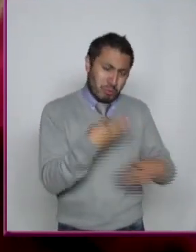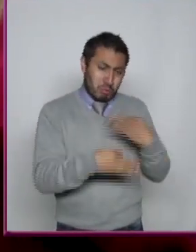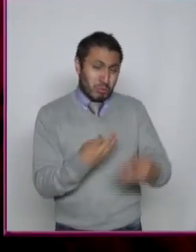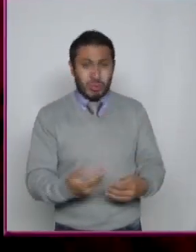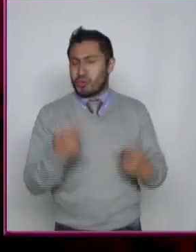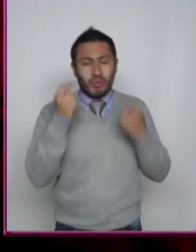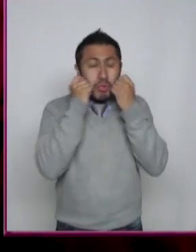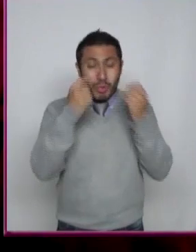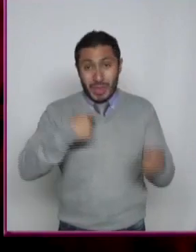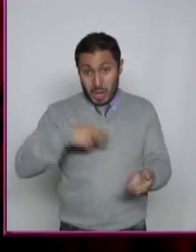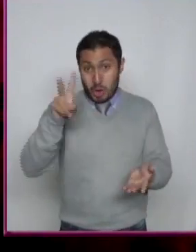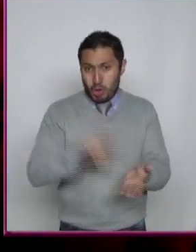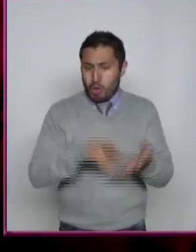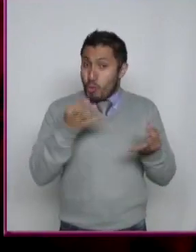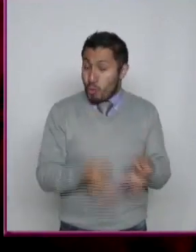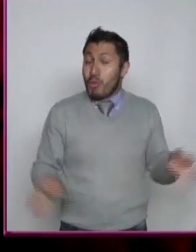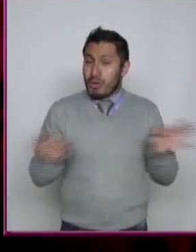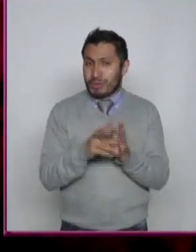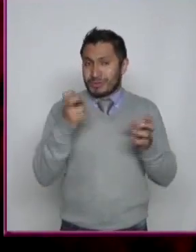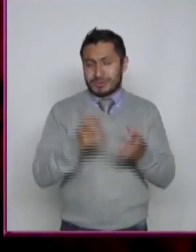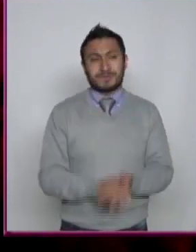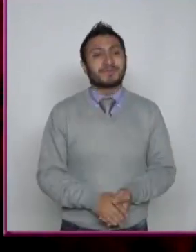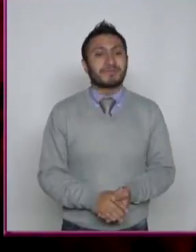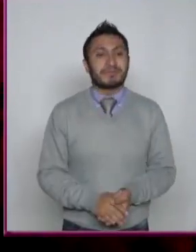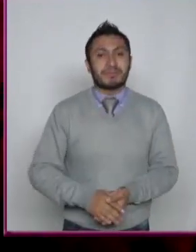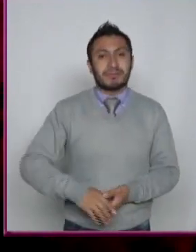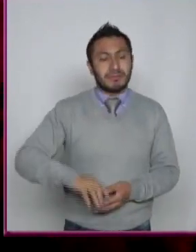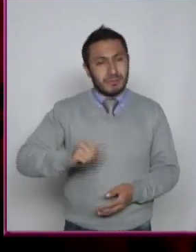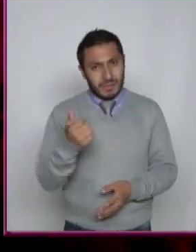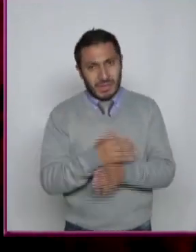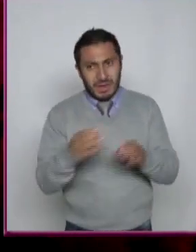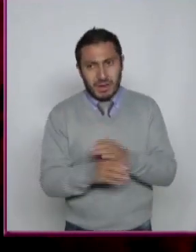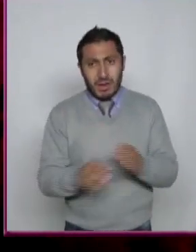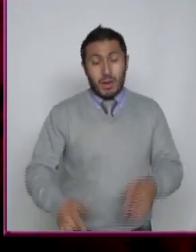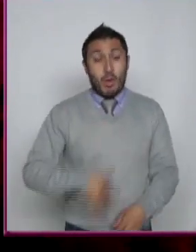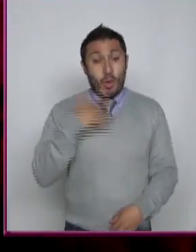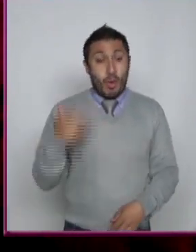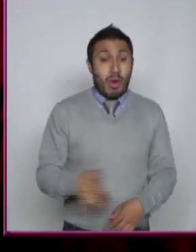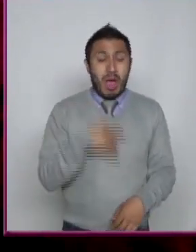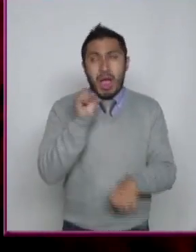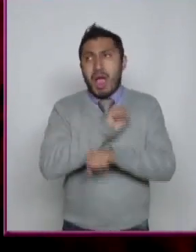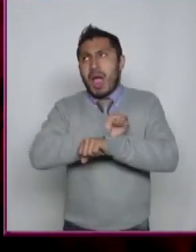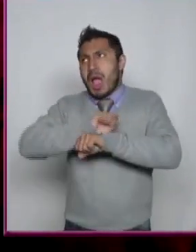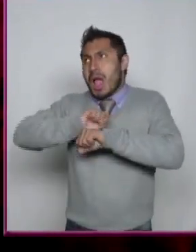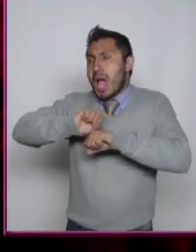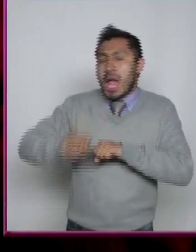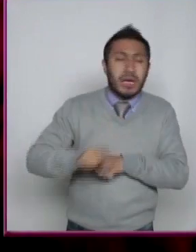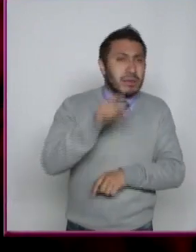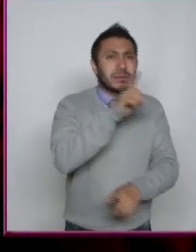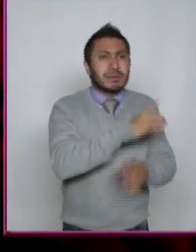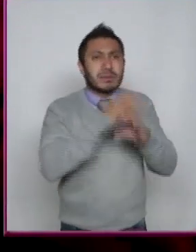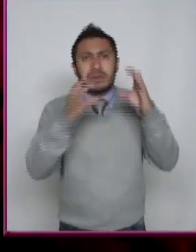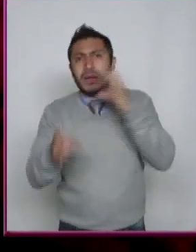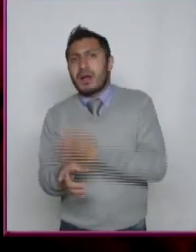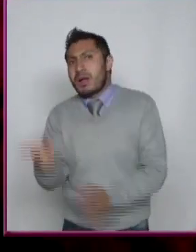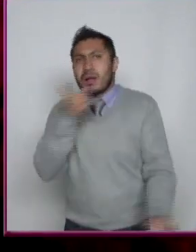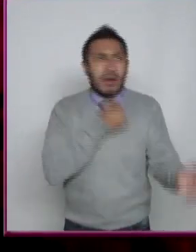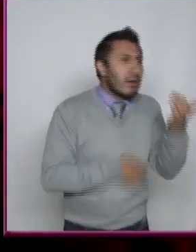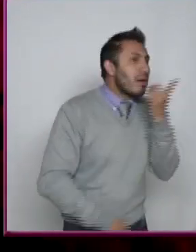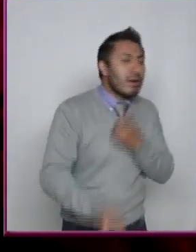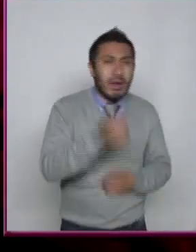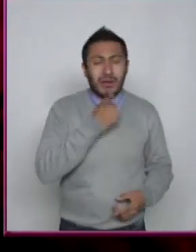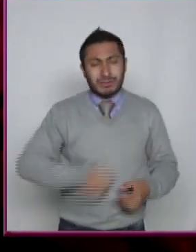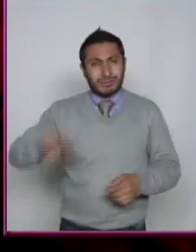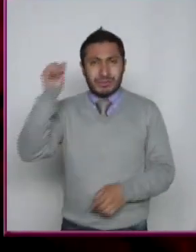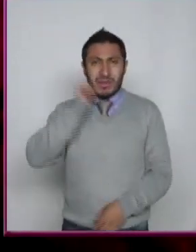más. Otra cosa que sucede es que nos volvemos súper sensibles a cualquier comentario que nos hagan, ¿no? Todo el tiempo estamos pensando,